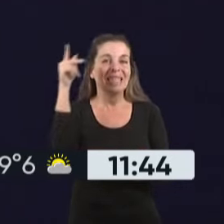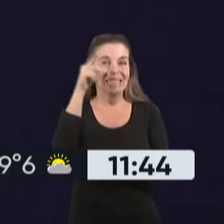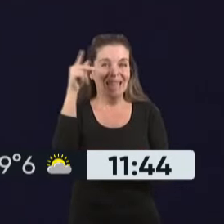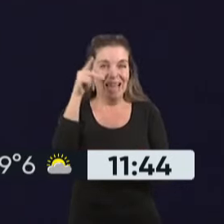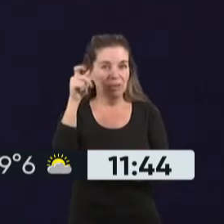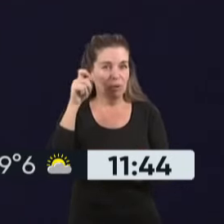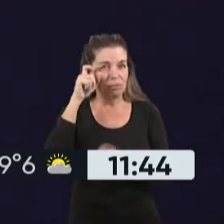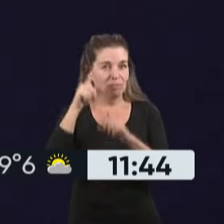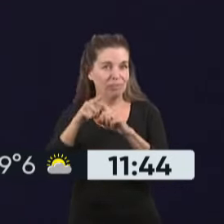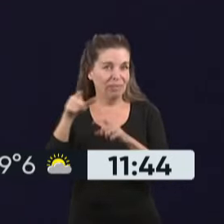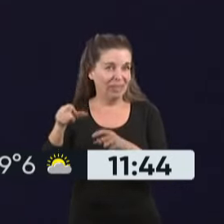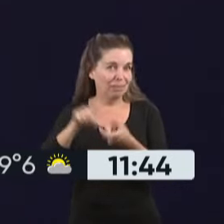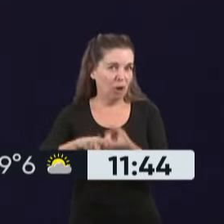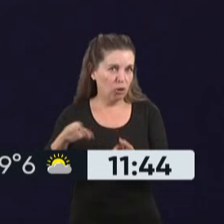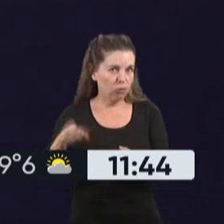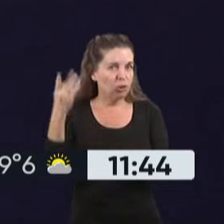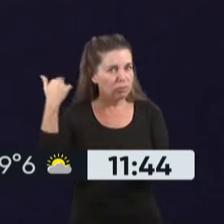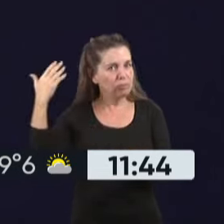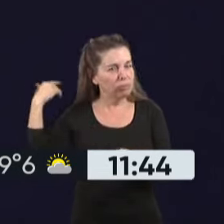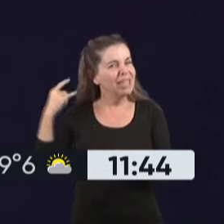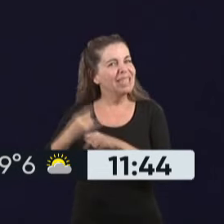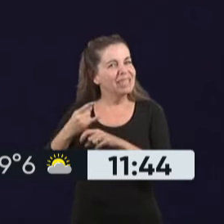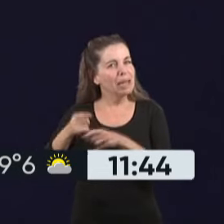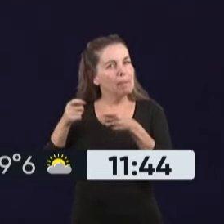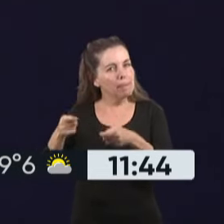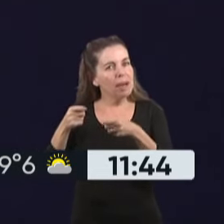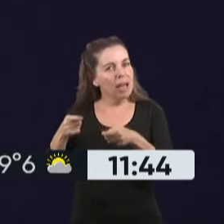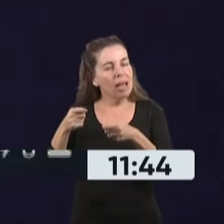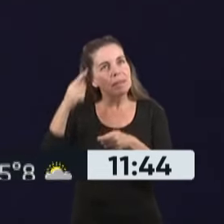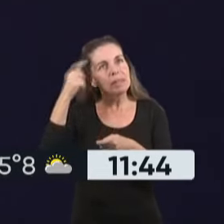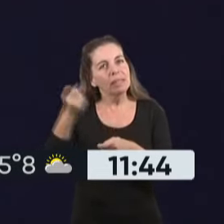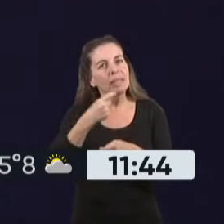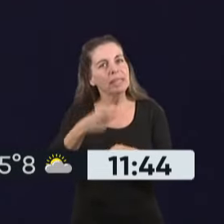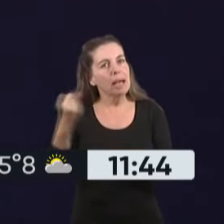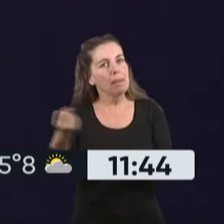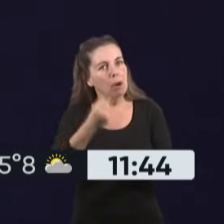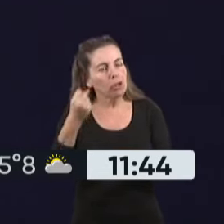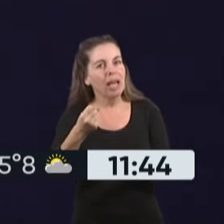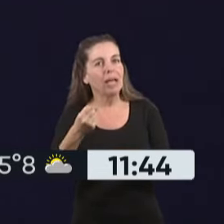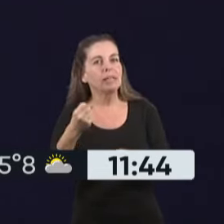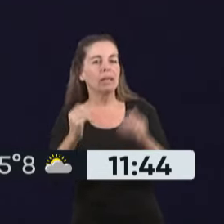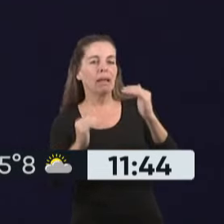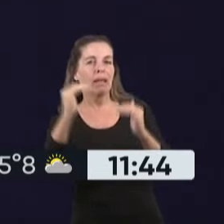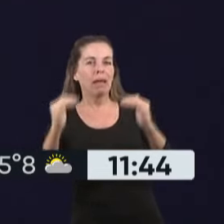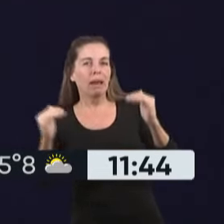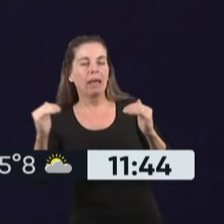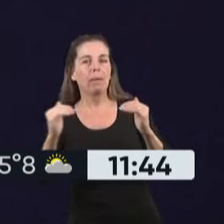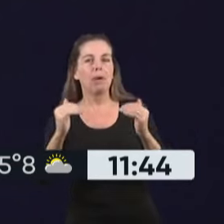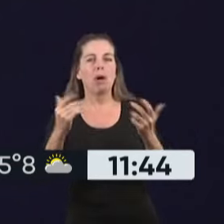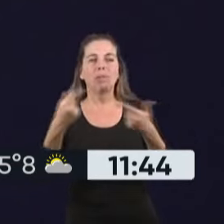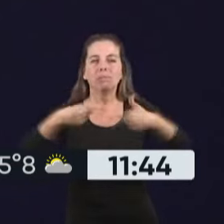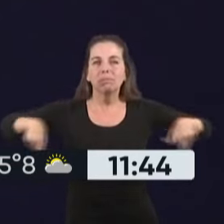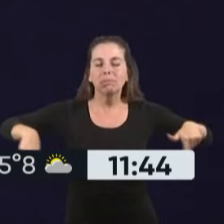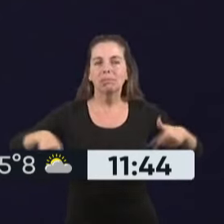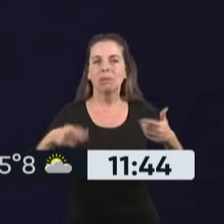Carlos Kirchner, hacía hincapié en lo importante del equilibrio fiscal y de que las cuentas estén ordenadas, llama la